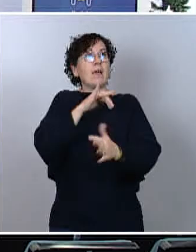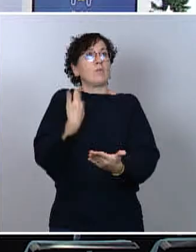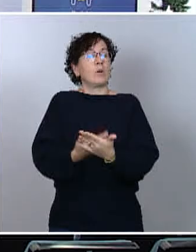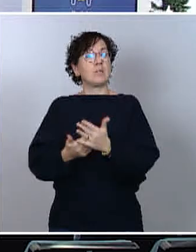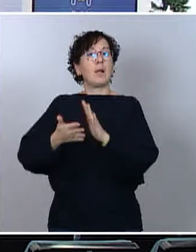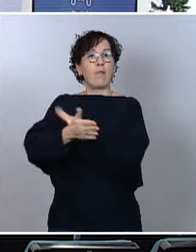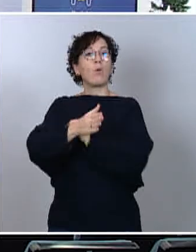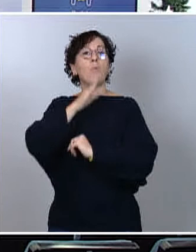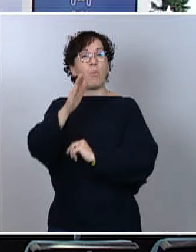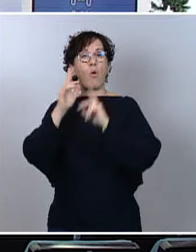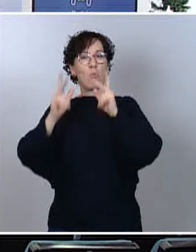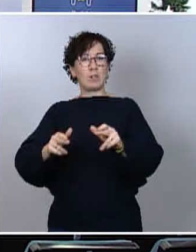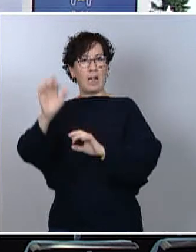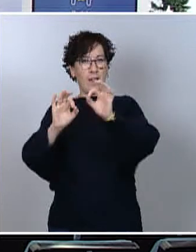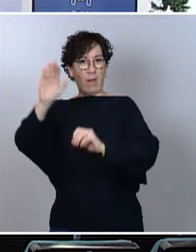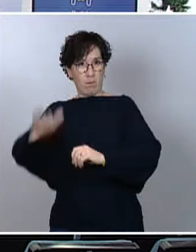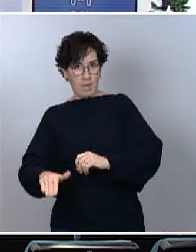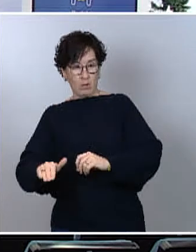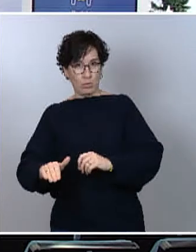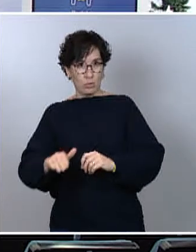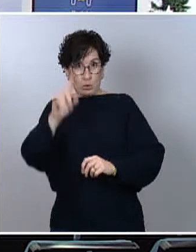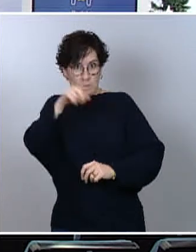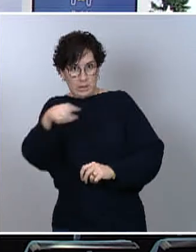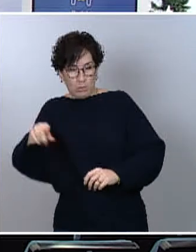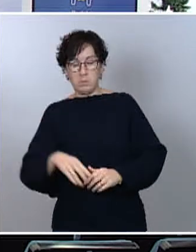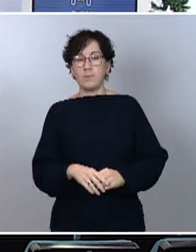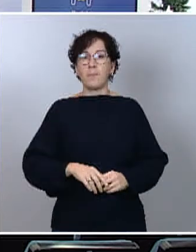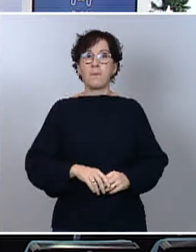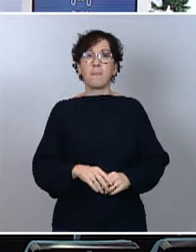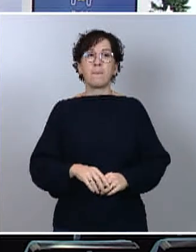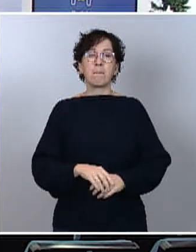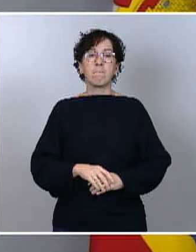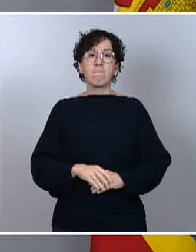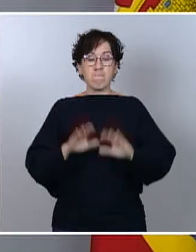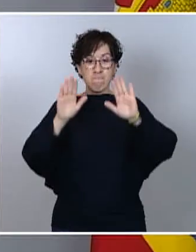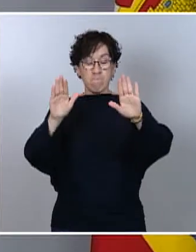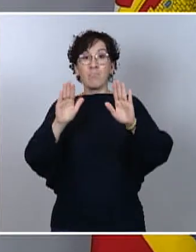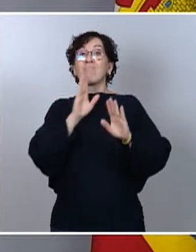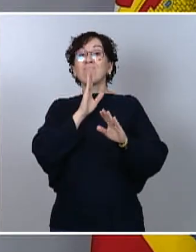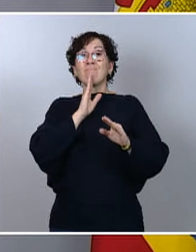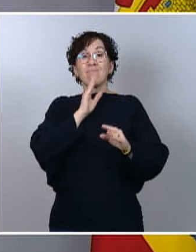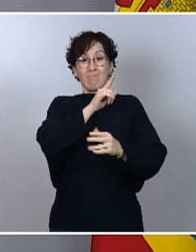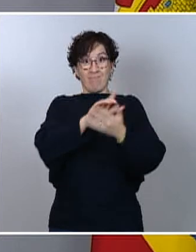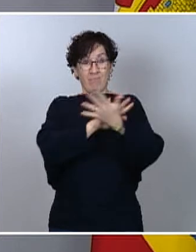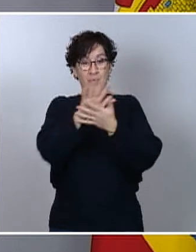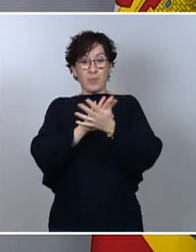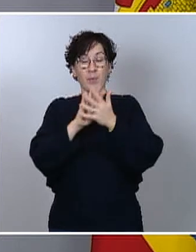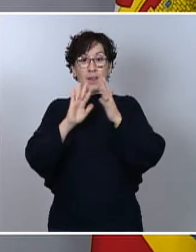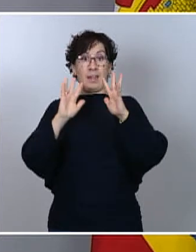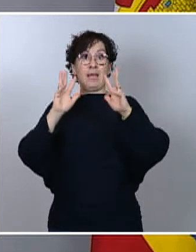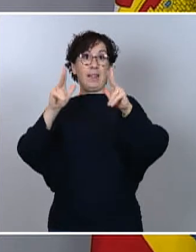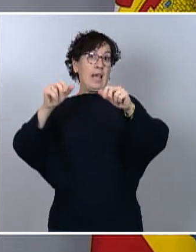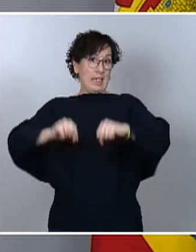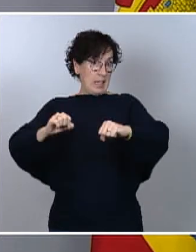Bueno, respecto a las residencias, el estudio, como comentaba antes, se refiere a población general que vive